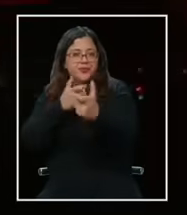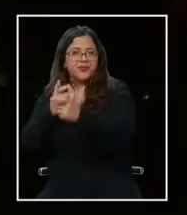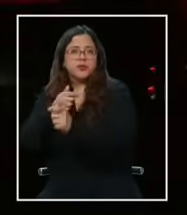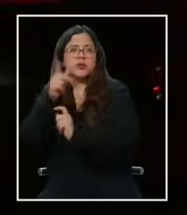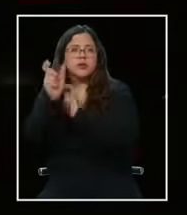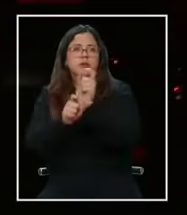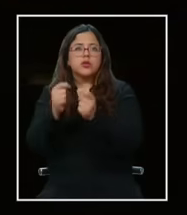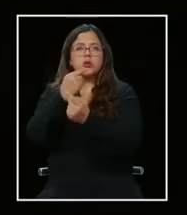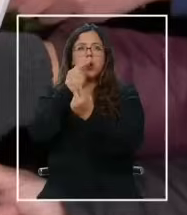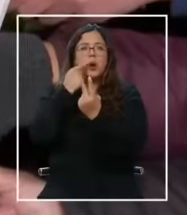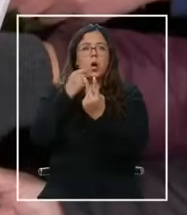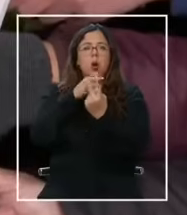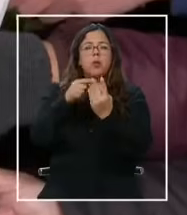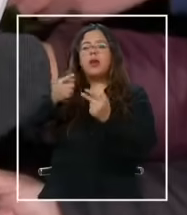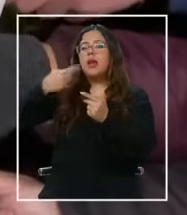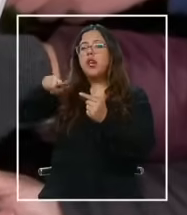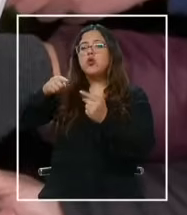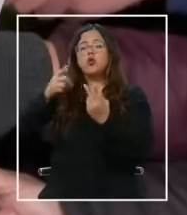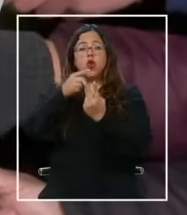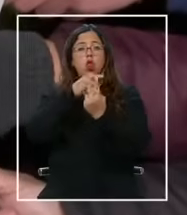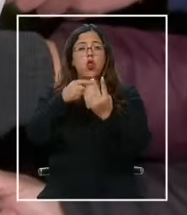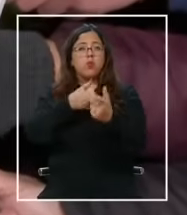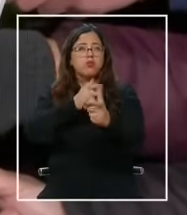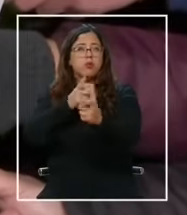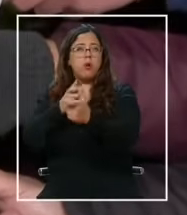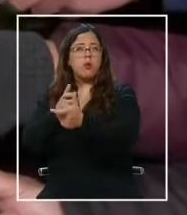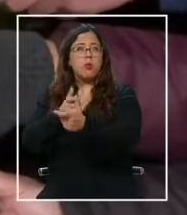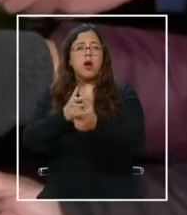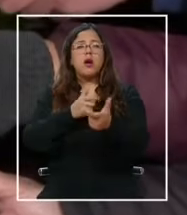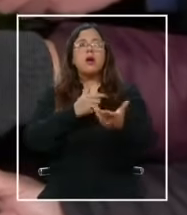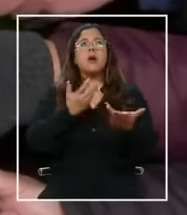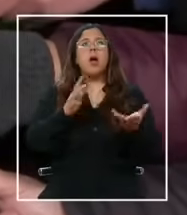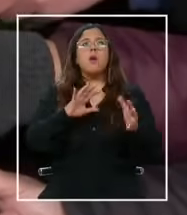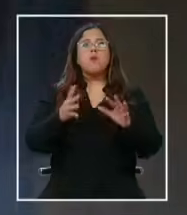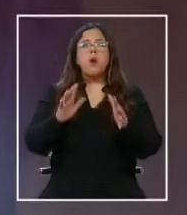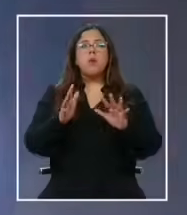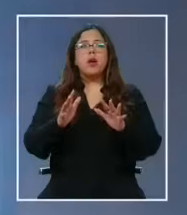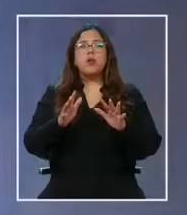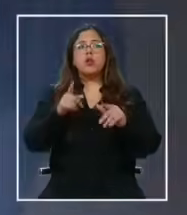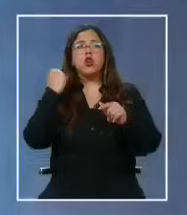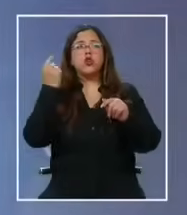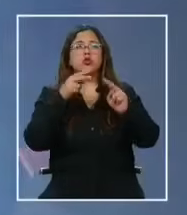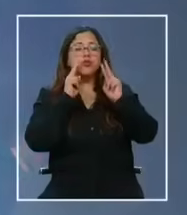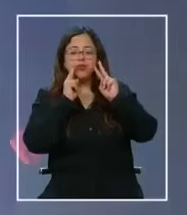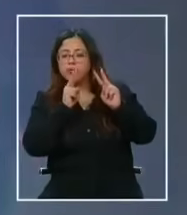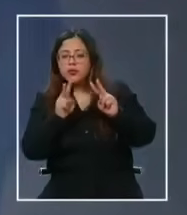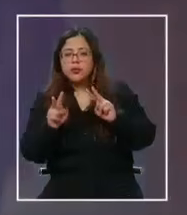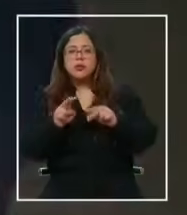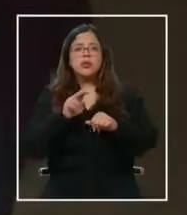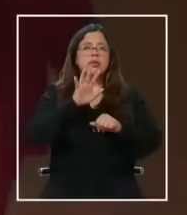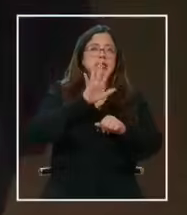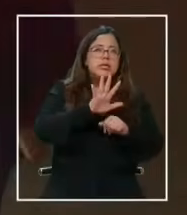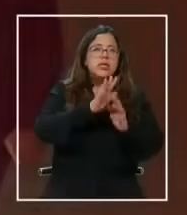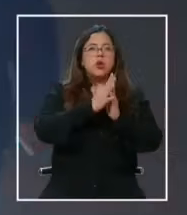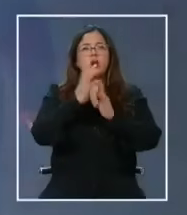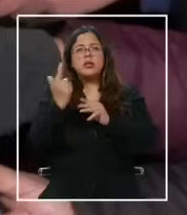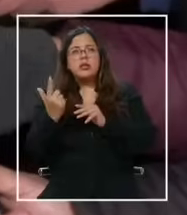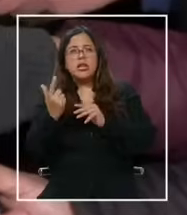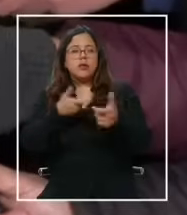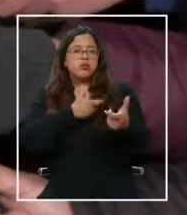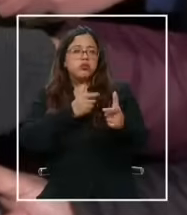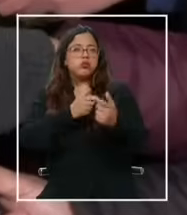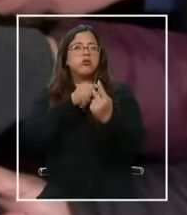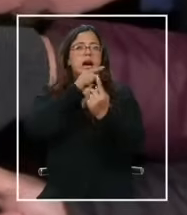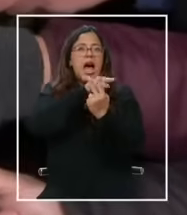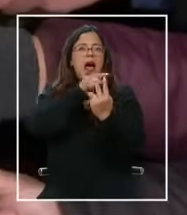habrían recibido múltiples disparos de balas alrededor de por lo que pudimos ver de cco s disparos cada